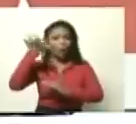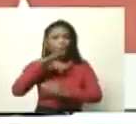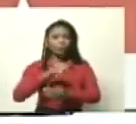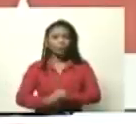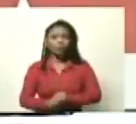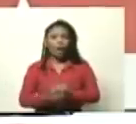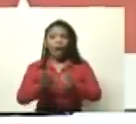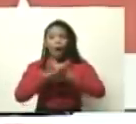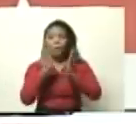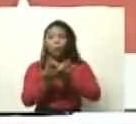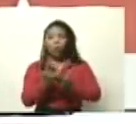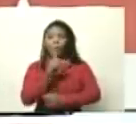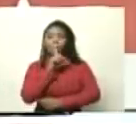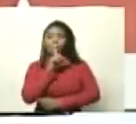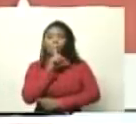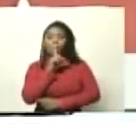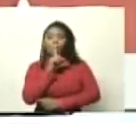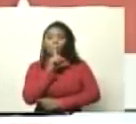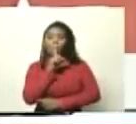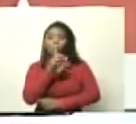Y el mundo en silencio.